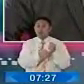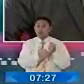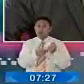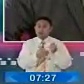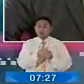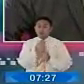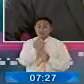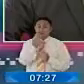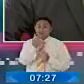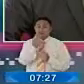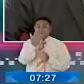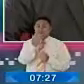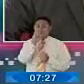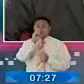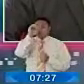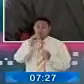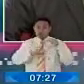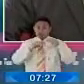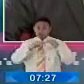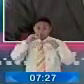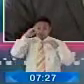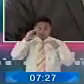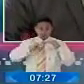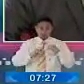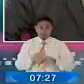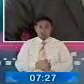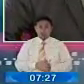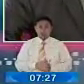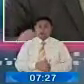pasamos el límite, que es el 15% de